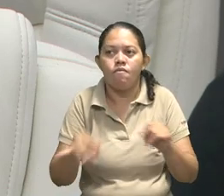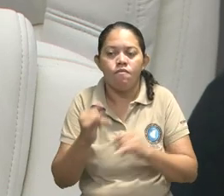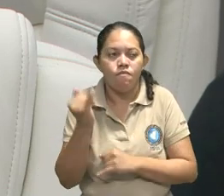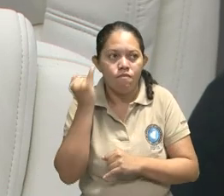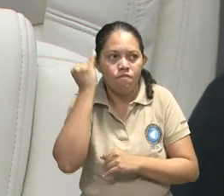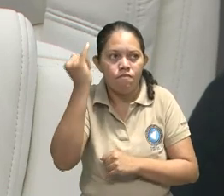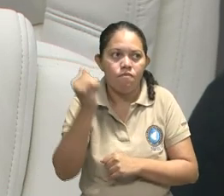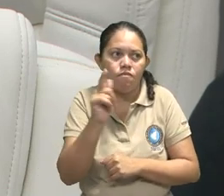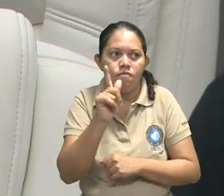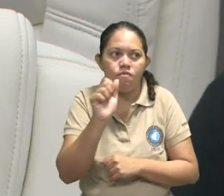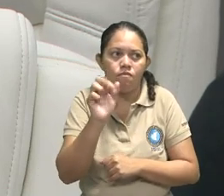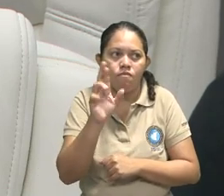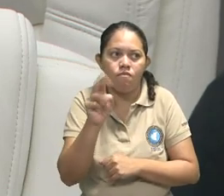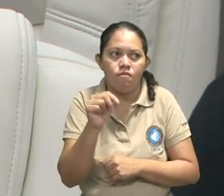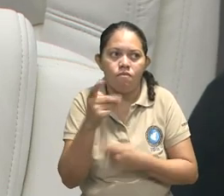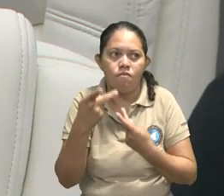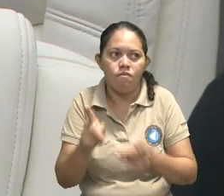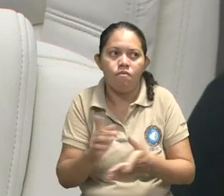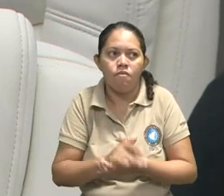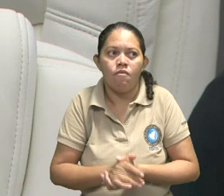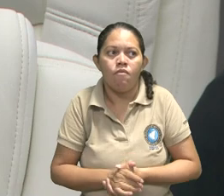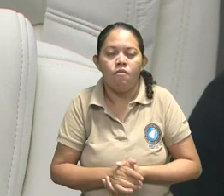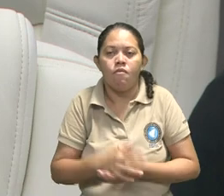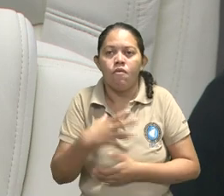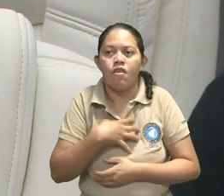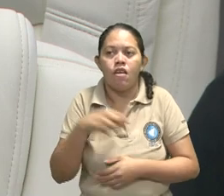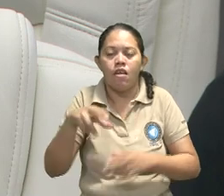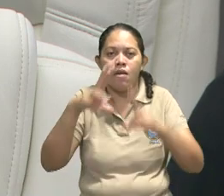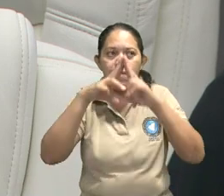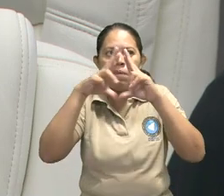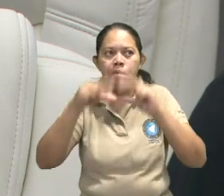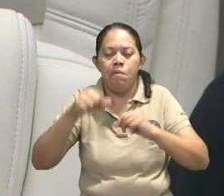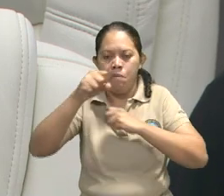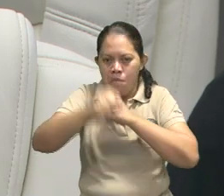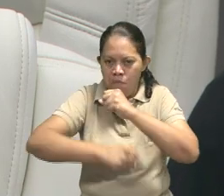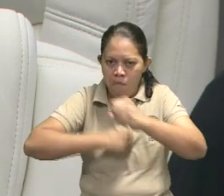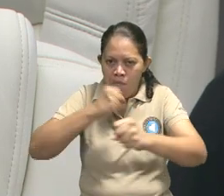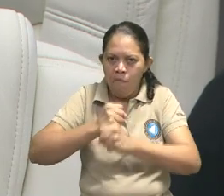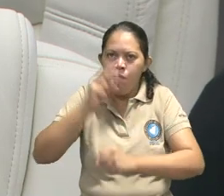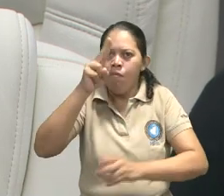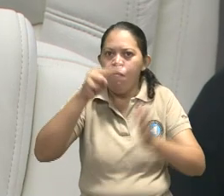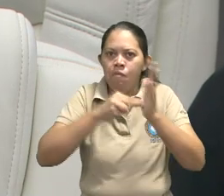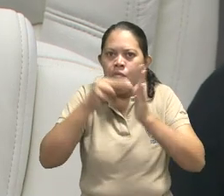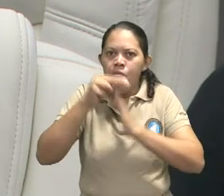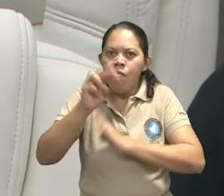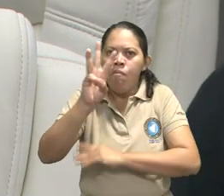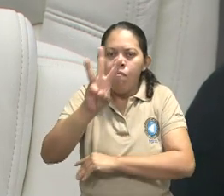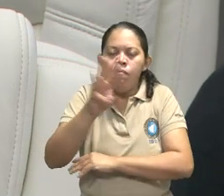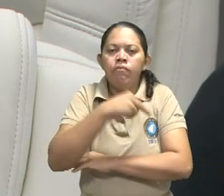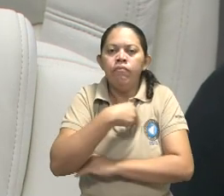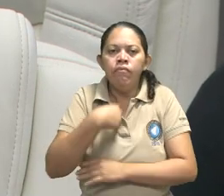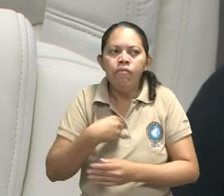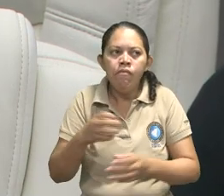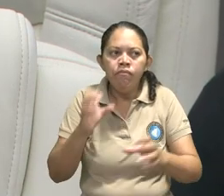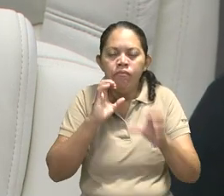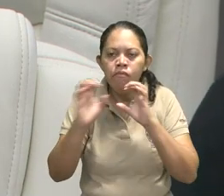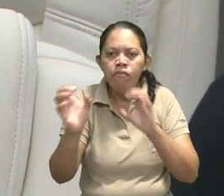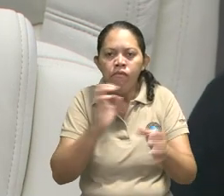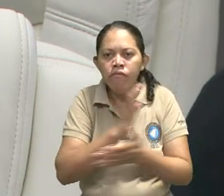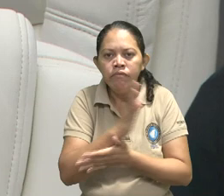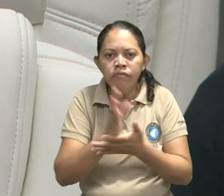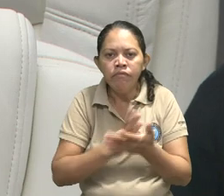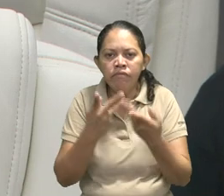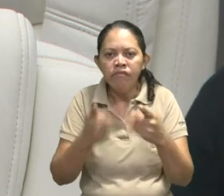inteligencia artificial. Nuestro país, para este año 2023 en materia de